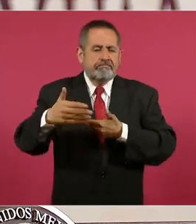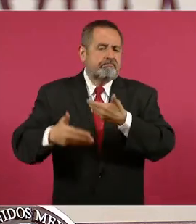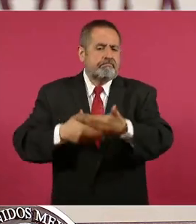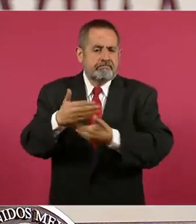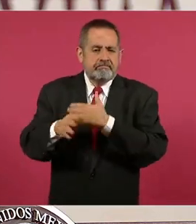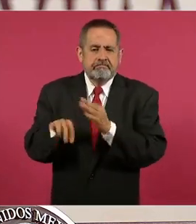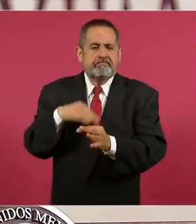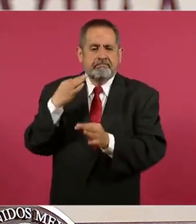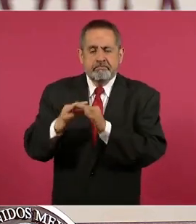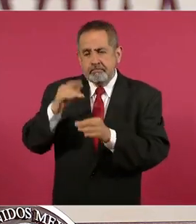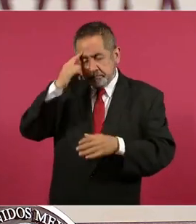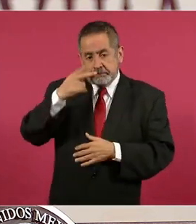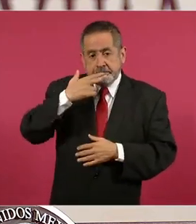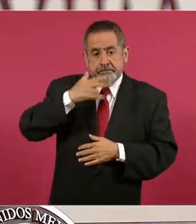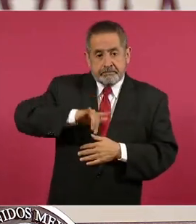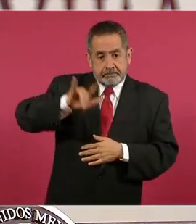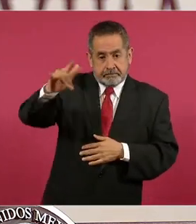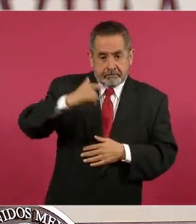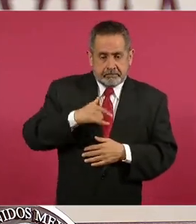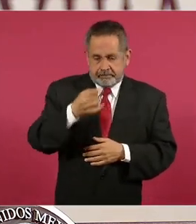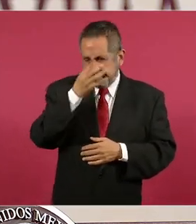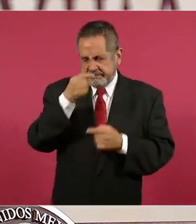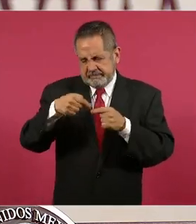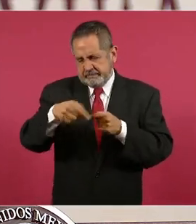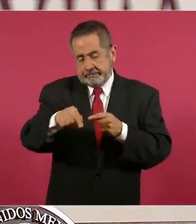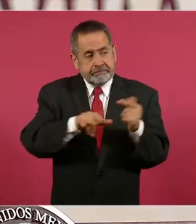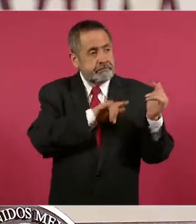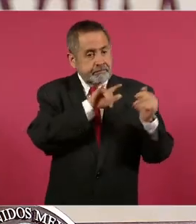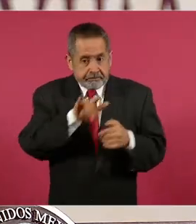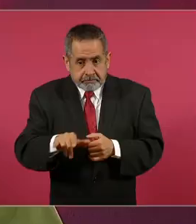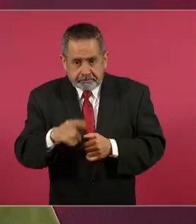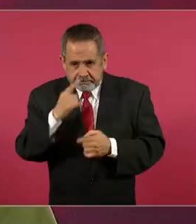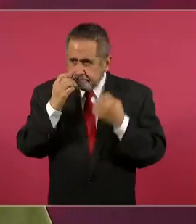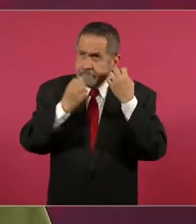ya listos, operativos. Ya los vamos a recibir para